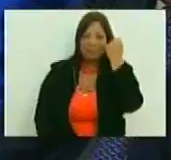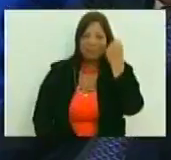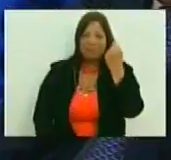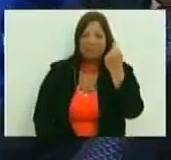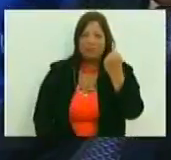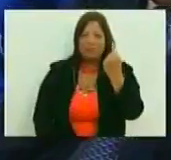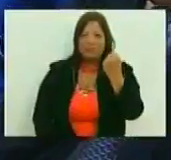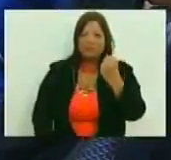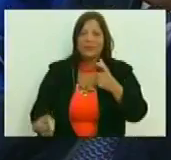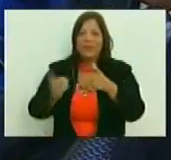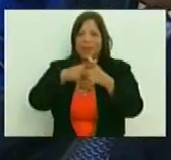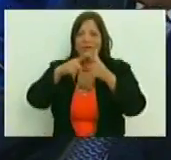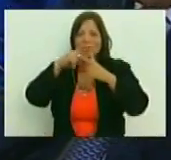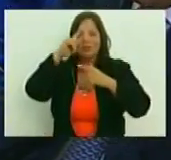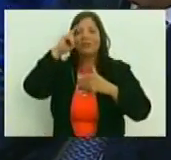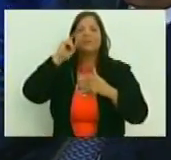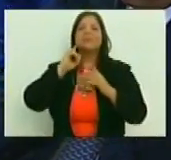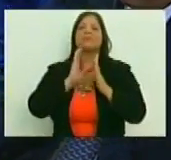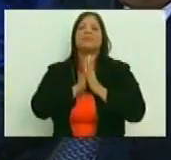Por eso, camaradas,